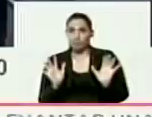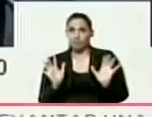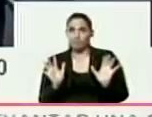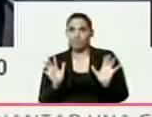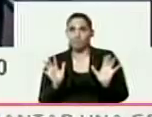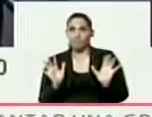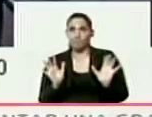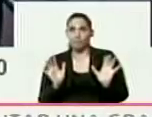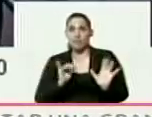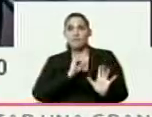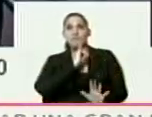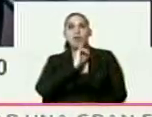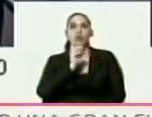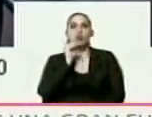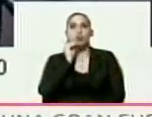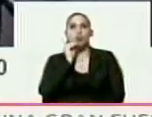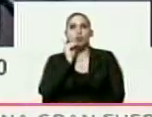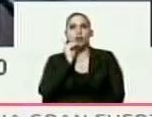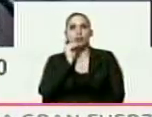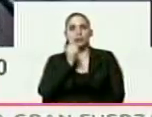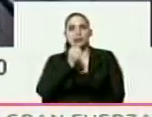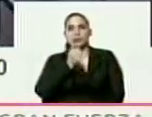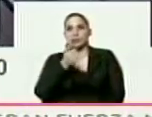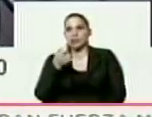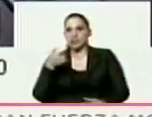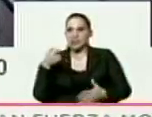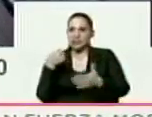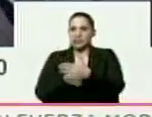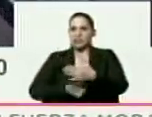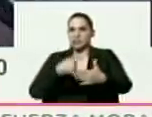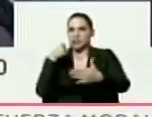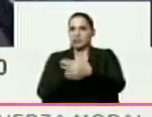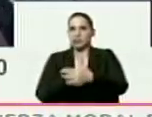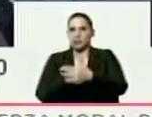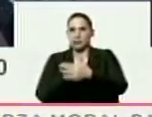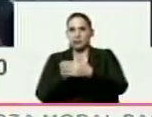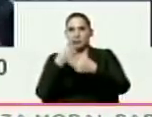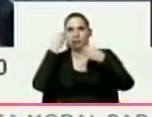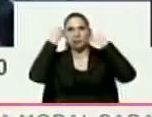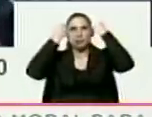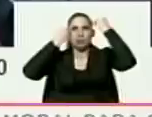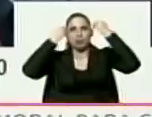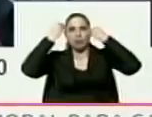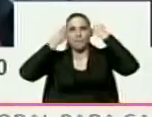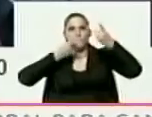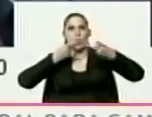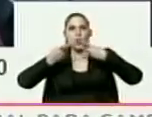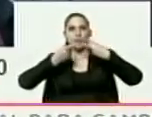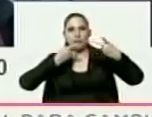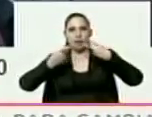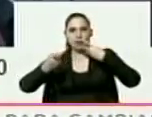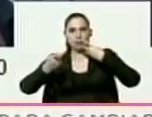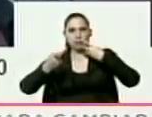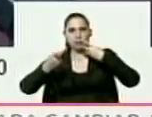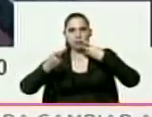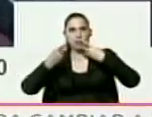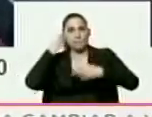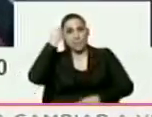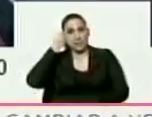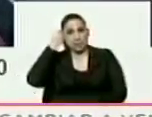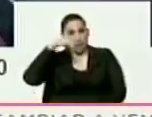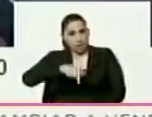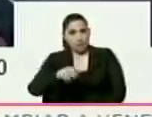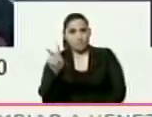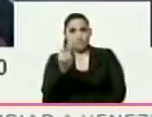que Iván Duque va a persistir en su fantasía política de creer que en